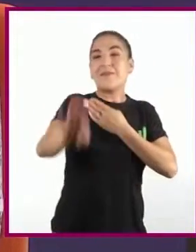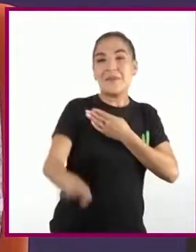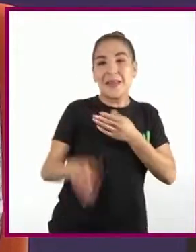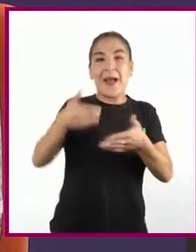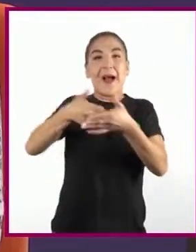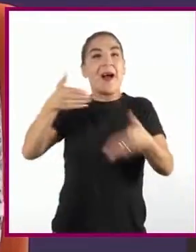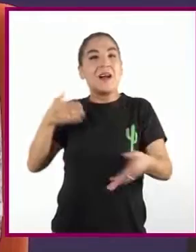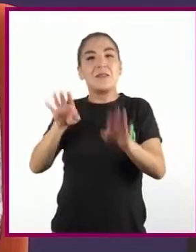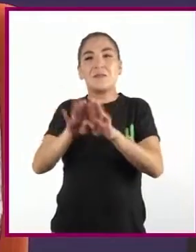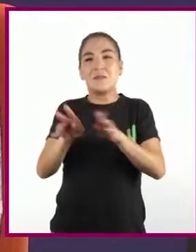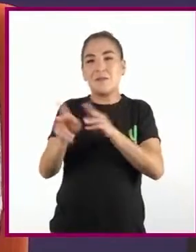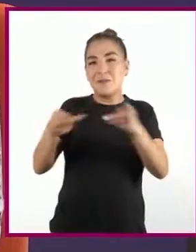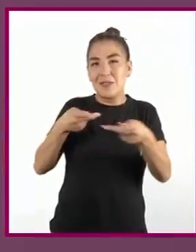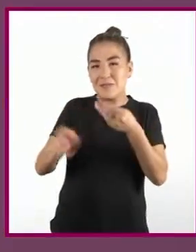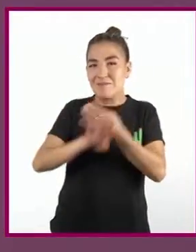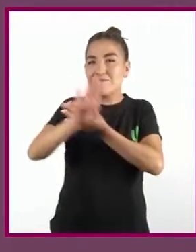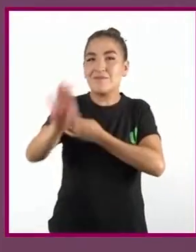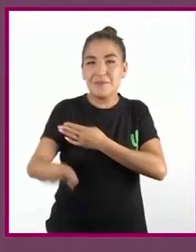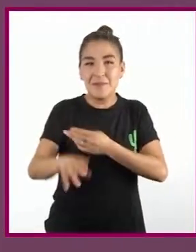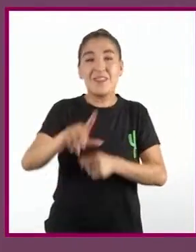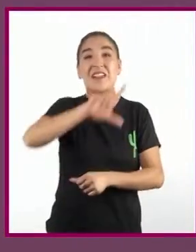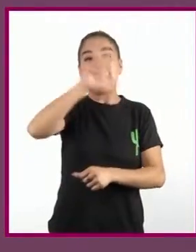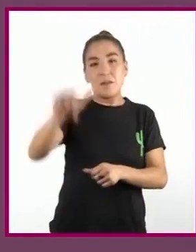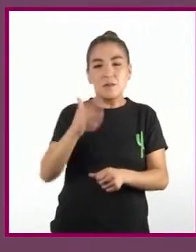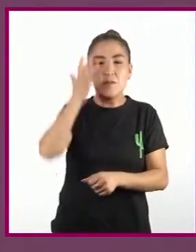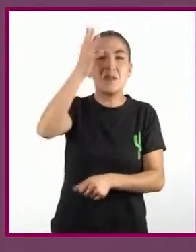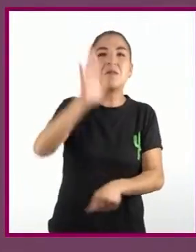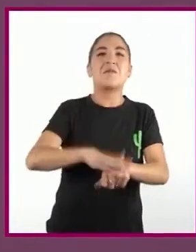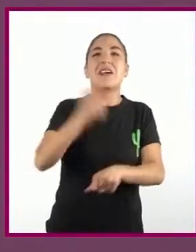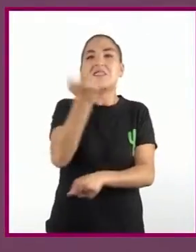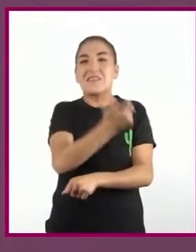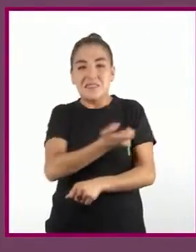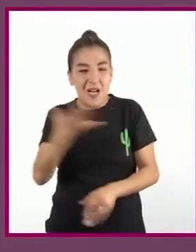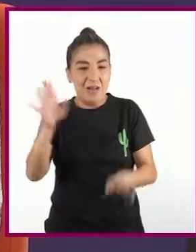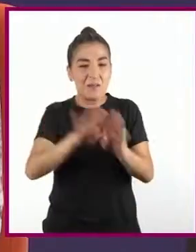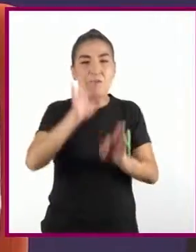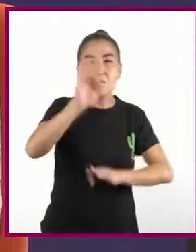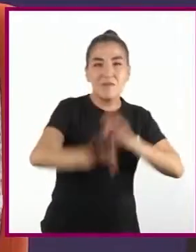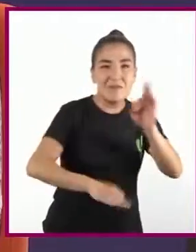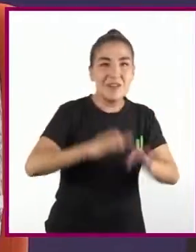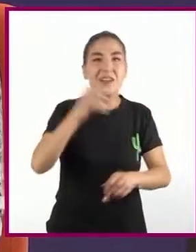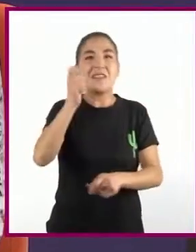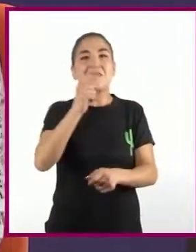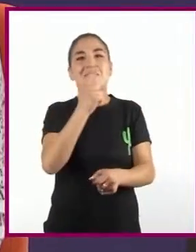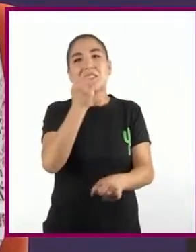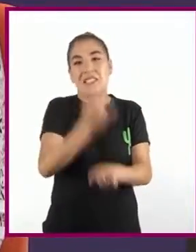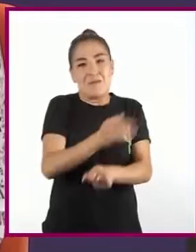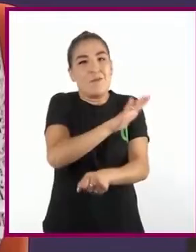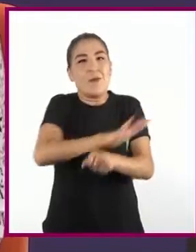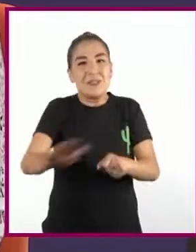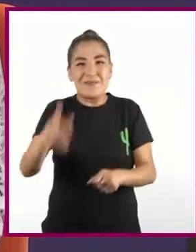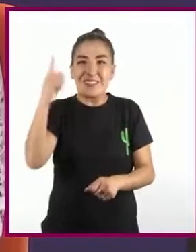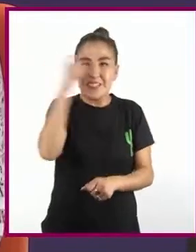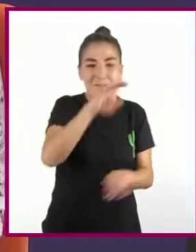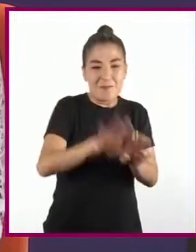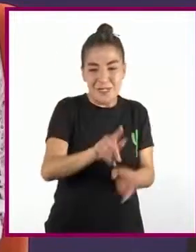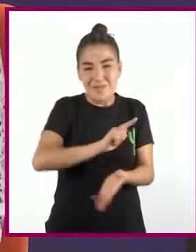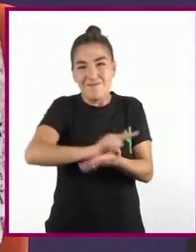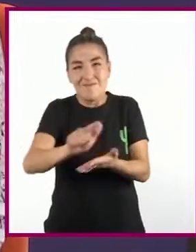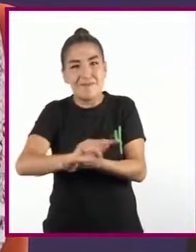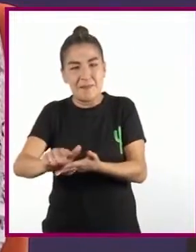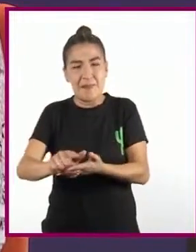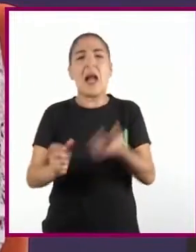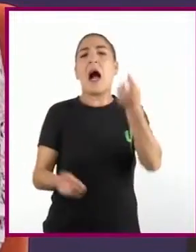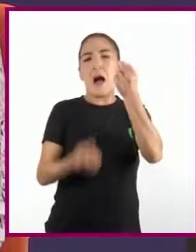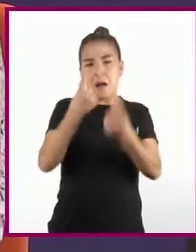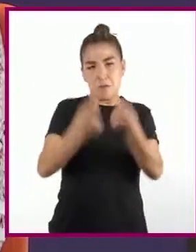si no, después es mucho más costoso y algunas veces hasta imposible realmente evitar esto. En algunos casos sí hay cosas